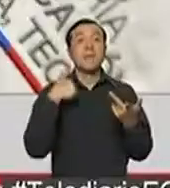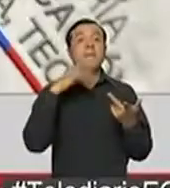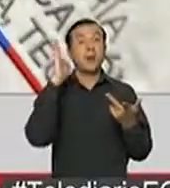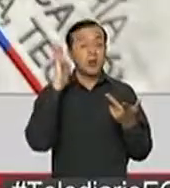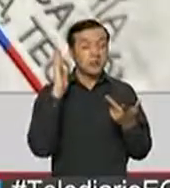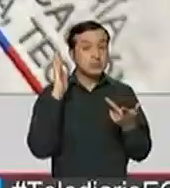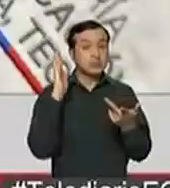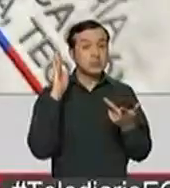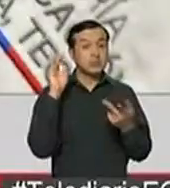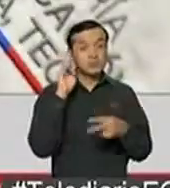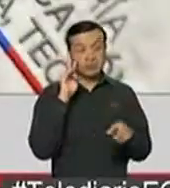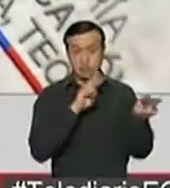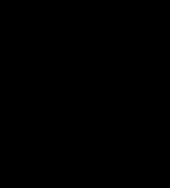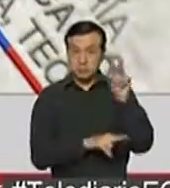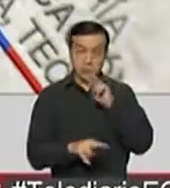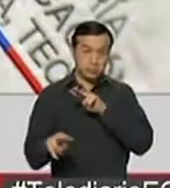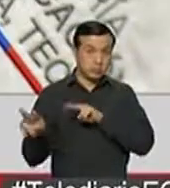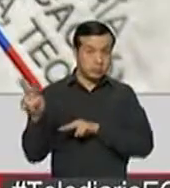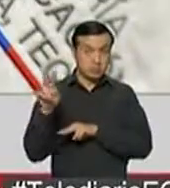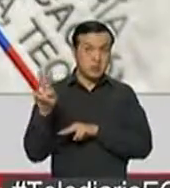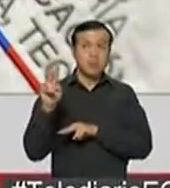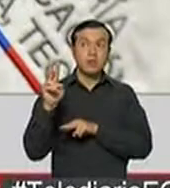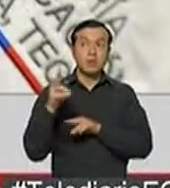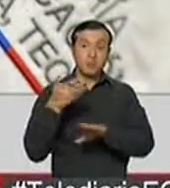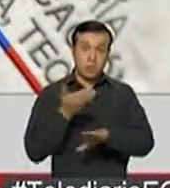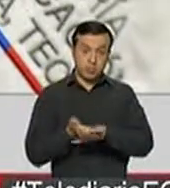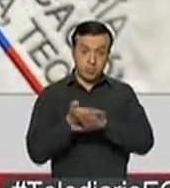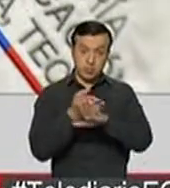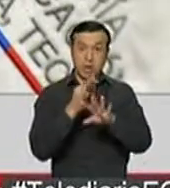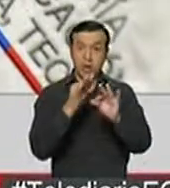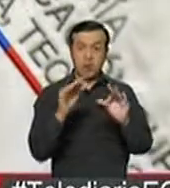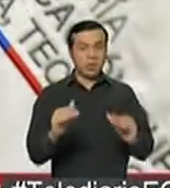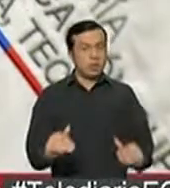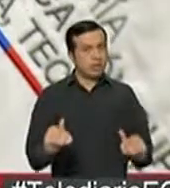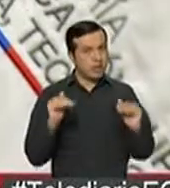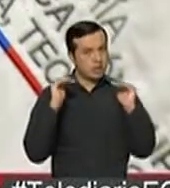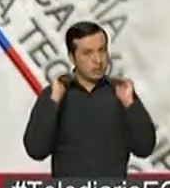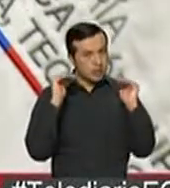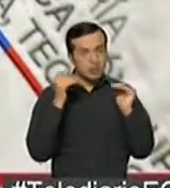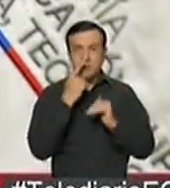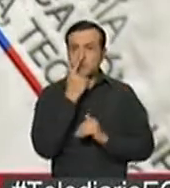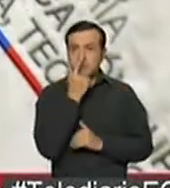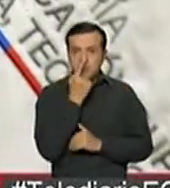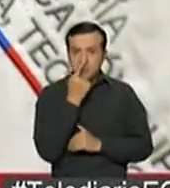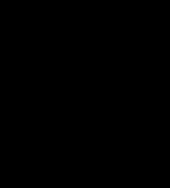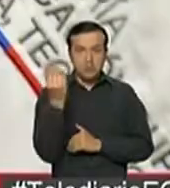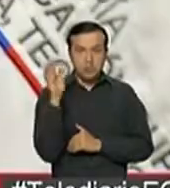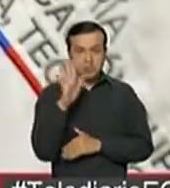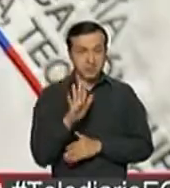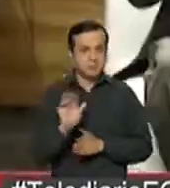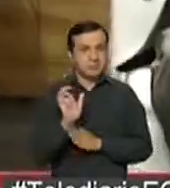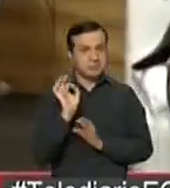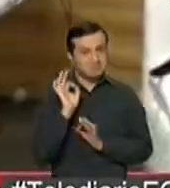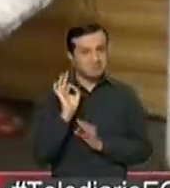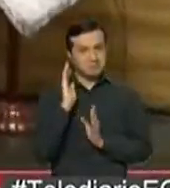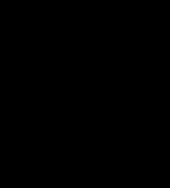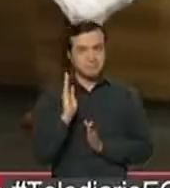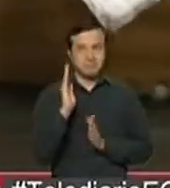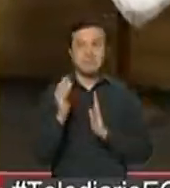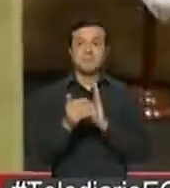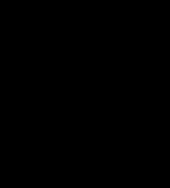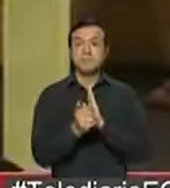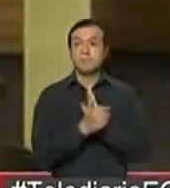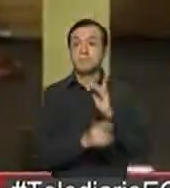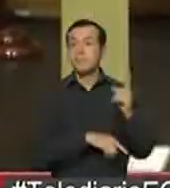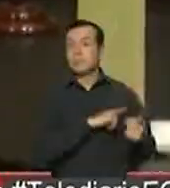y la supervisión para que podamos ofrecer un producto de calidad y que interese a los jóvenes ecuatorianos. El seminario se